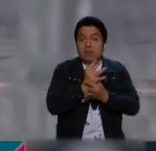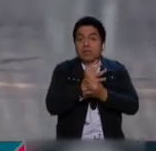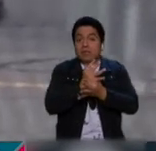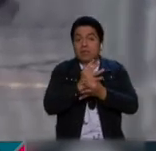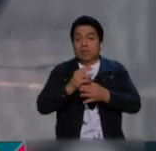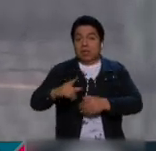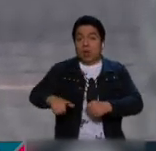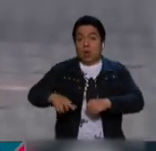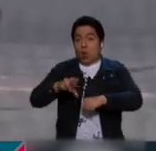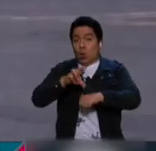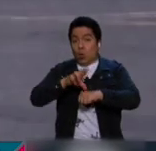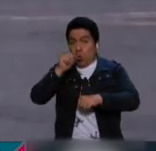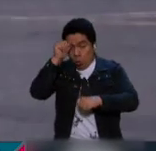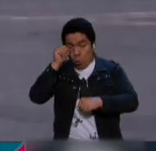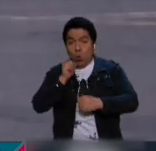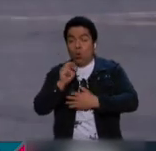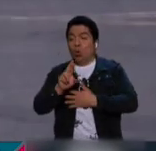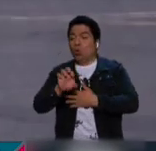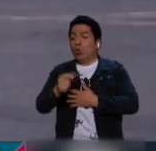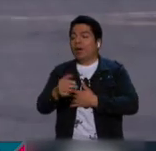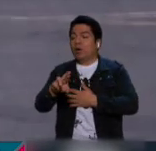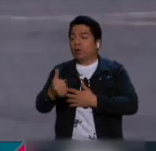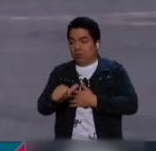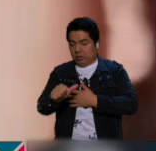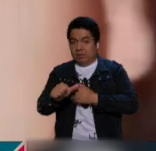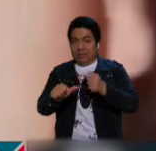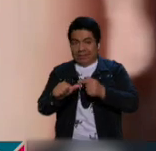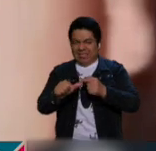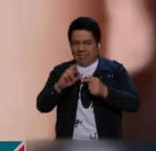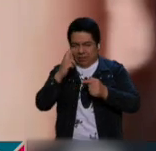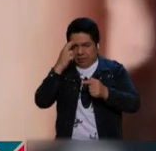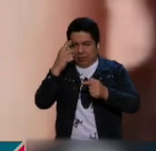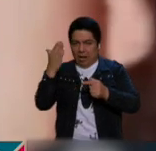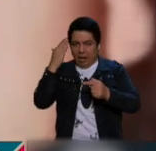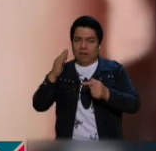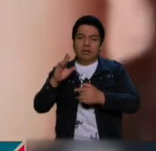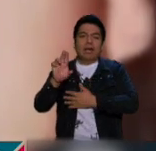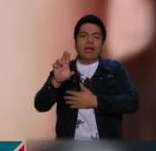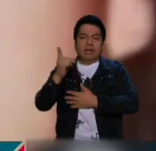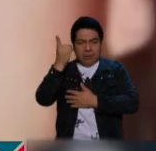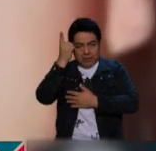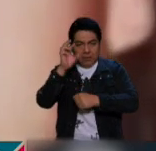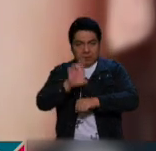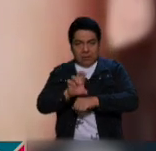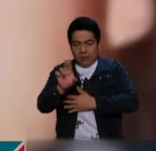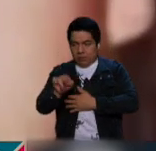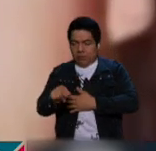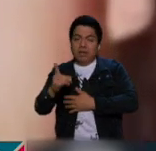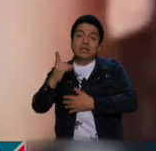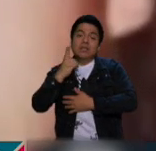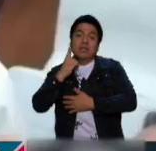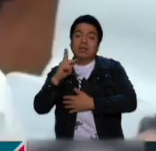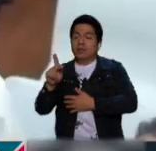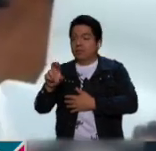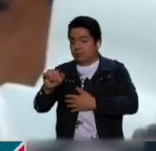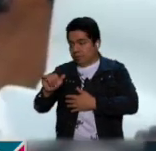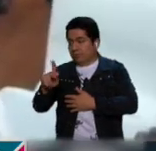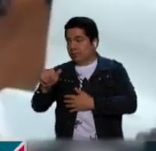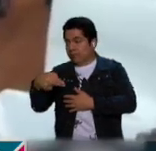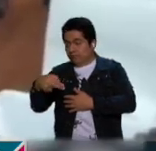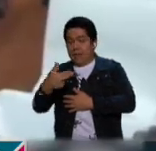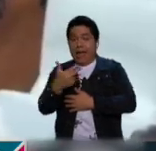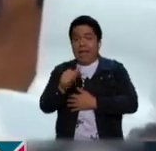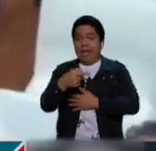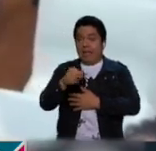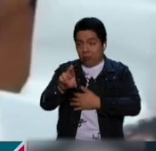con el gobernador de Sinaloa, Rubén Rocha, el que fuera el rector de la Universidad Autónoma de Sinaloa y diputado electo por el PRI y el PAN, Héctor